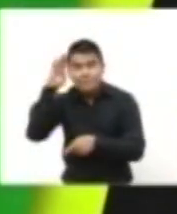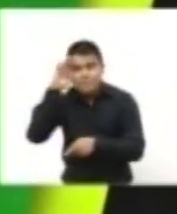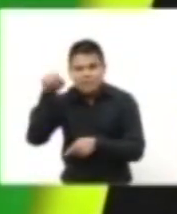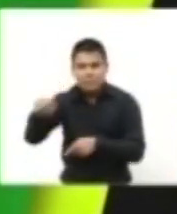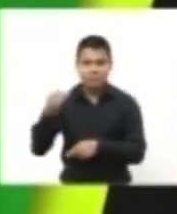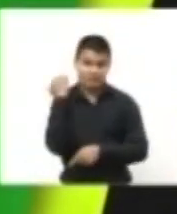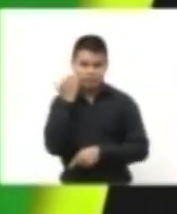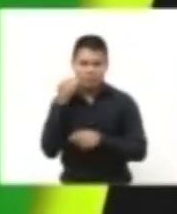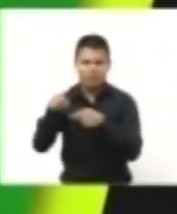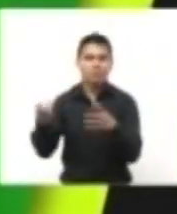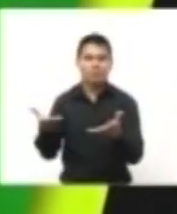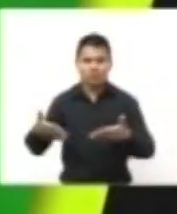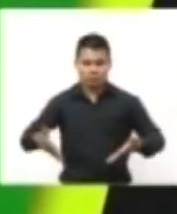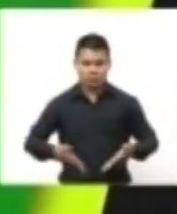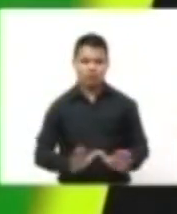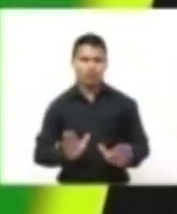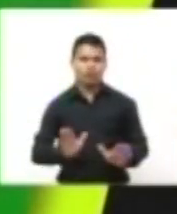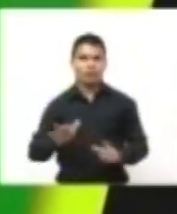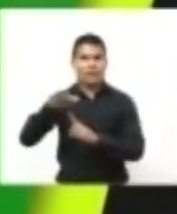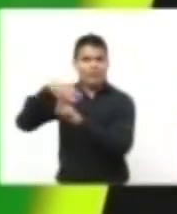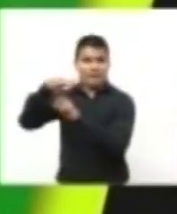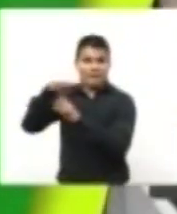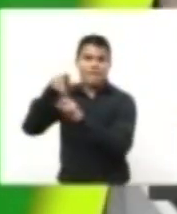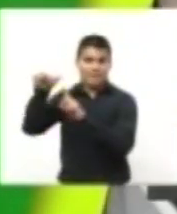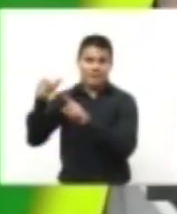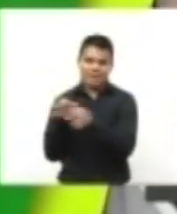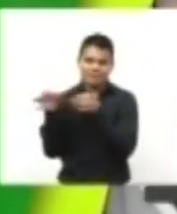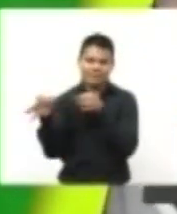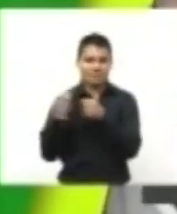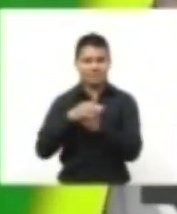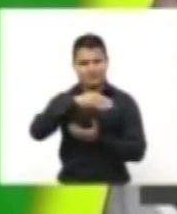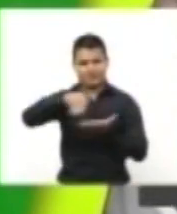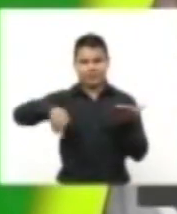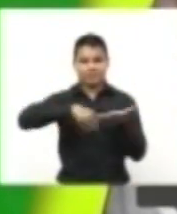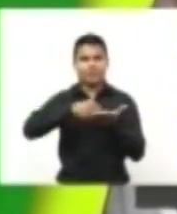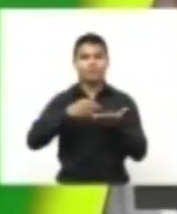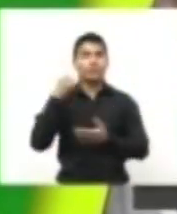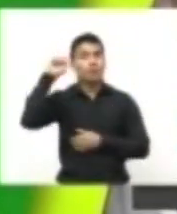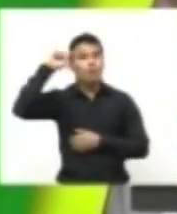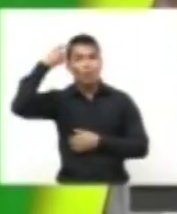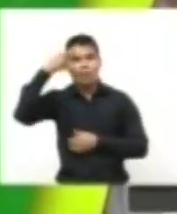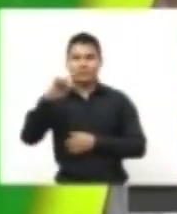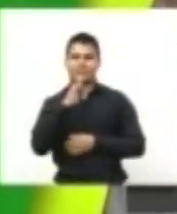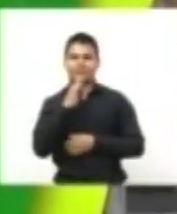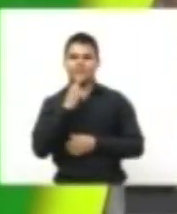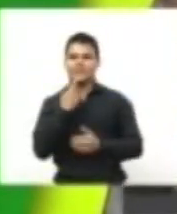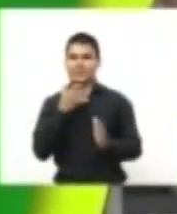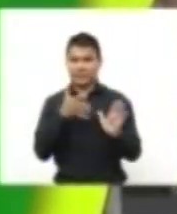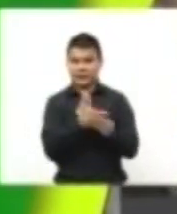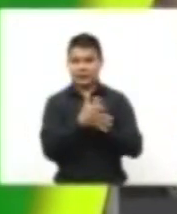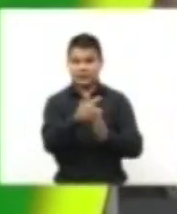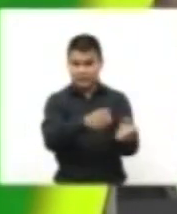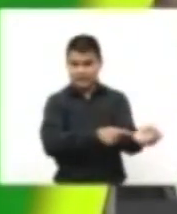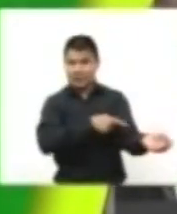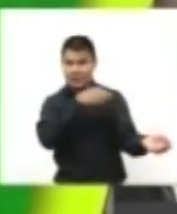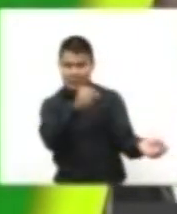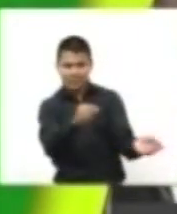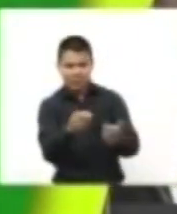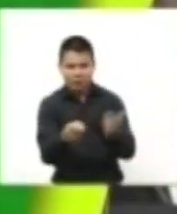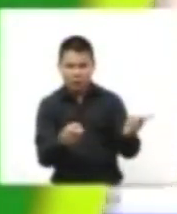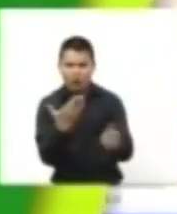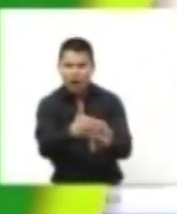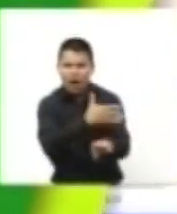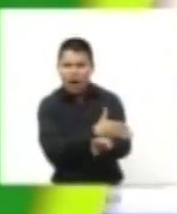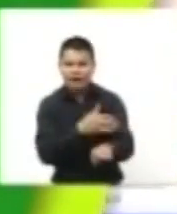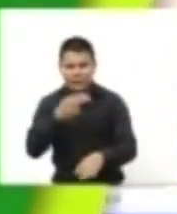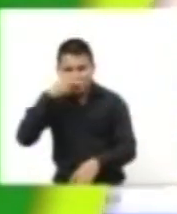Era oriunda del municipio de Palmar de Varela en el Atlántico. Gobierno norteamericano cancela visa a hermanos del asesino de niña Juliana